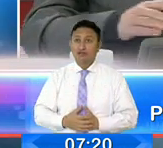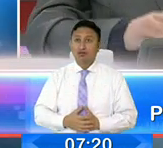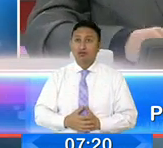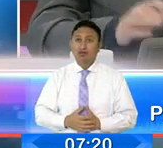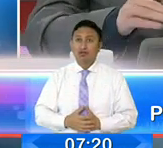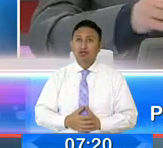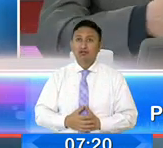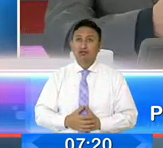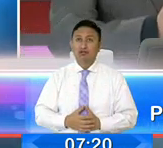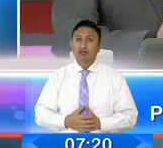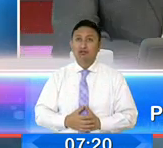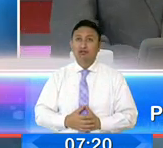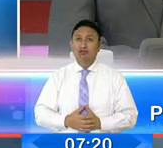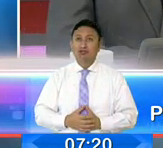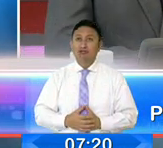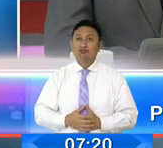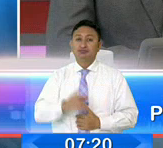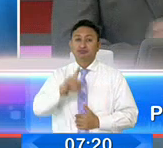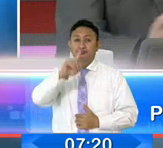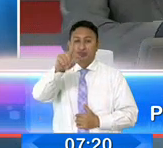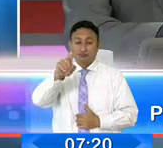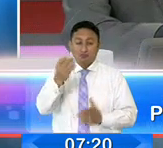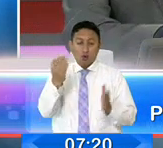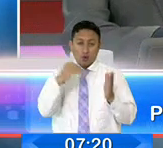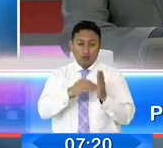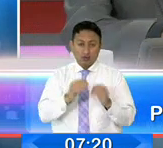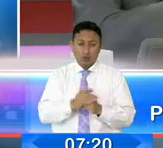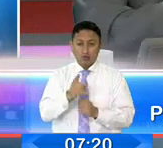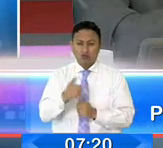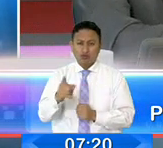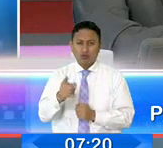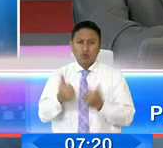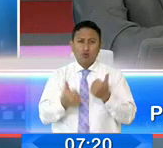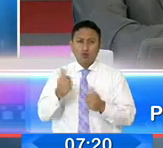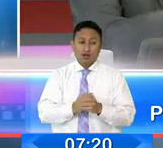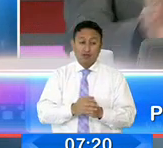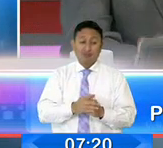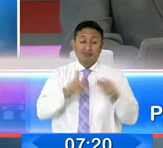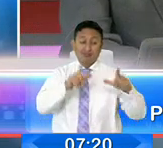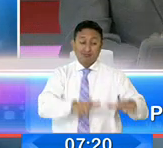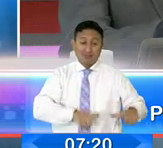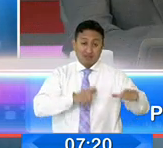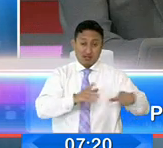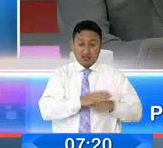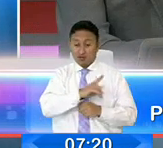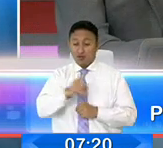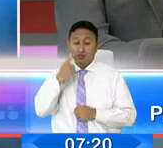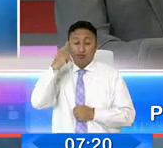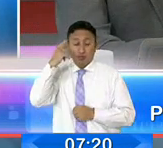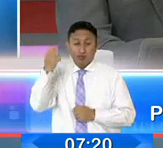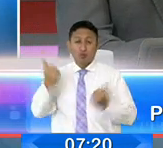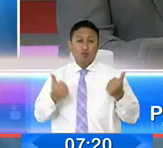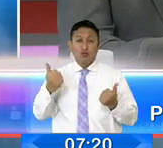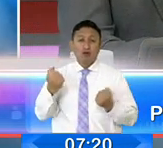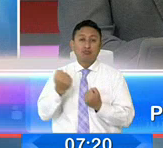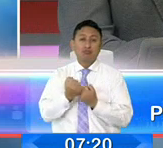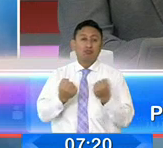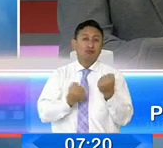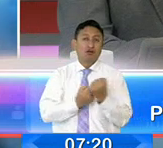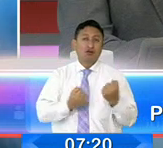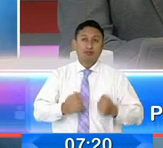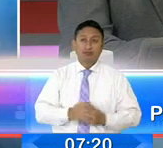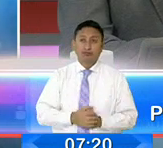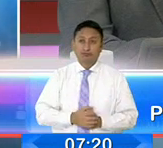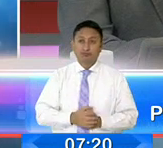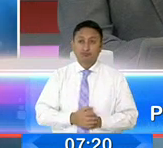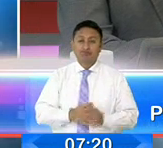Bien, le repito, la consulta era, ¿en qué línea está usted? ¿La del morenismo o del correísmo? Mire,